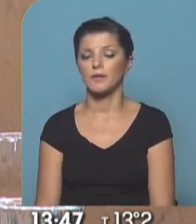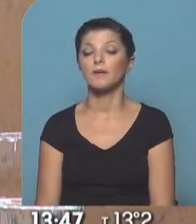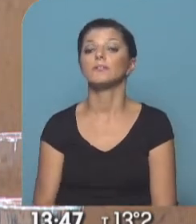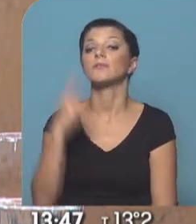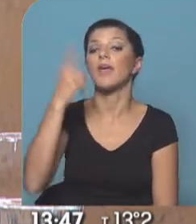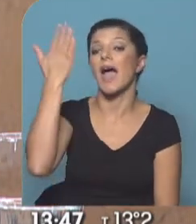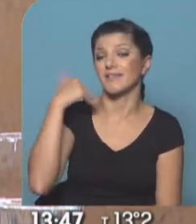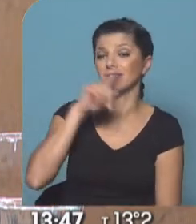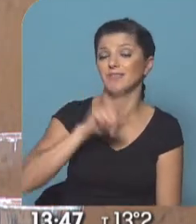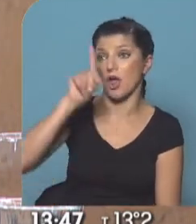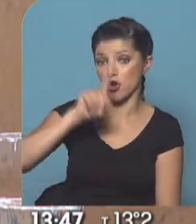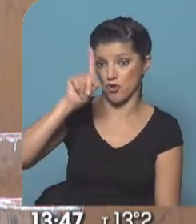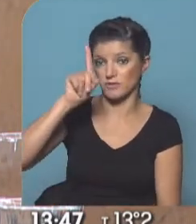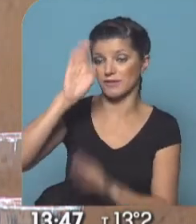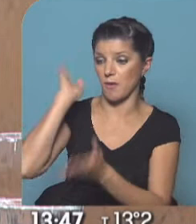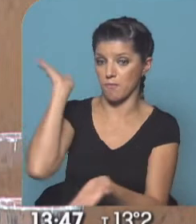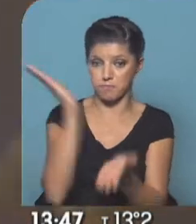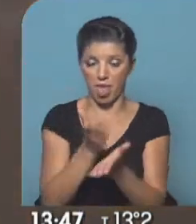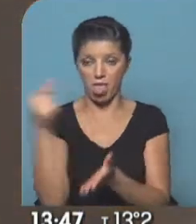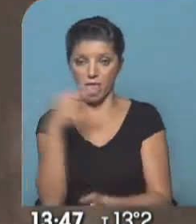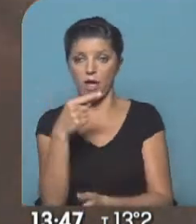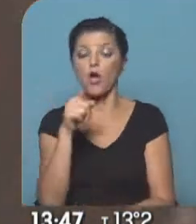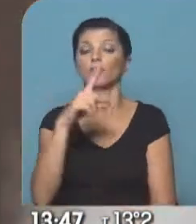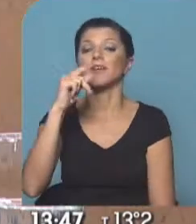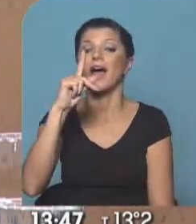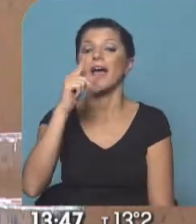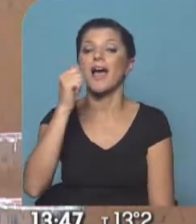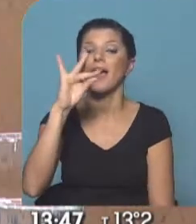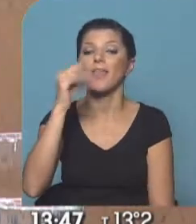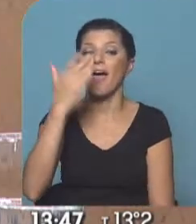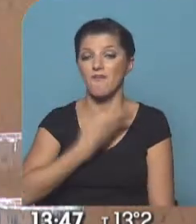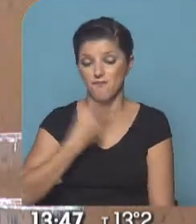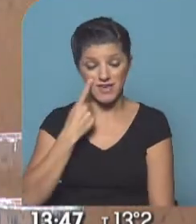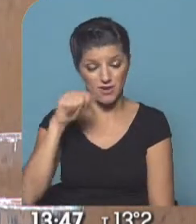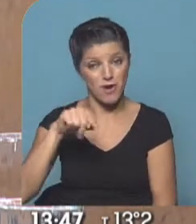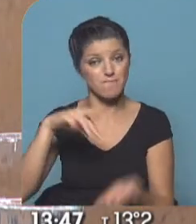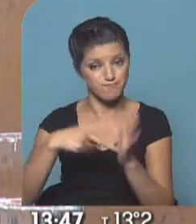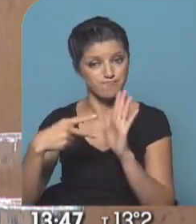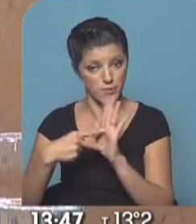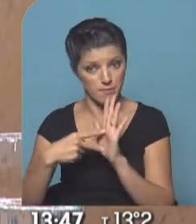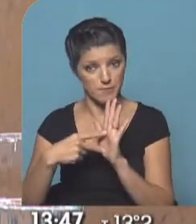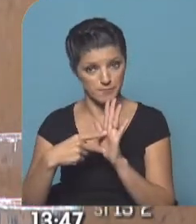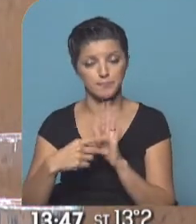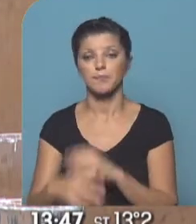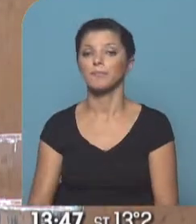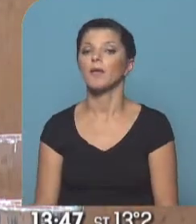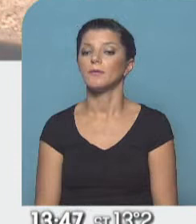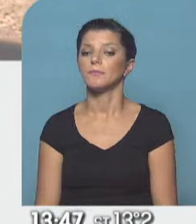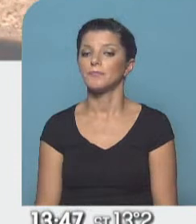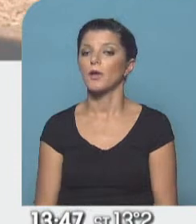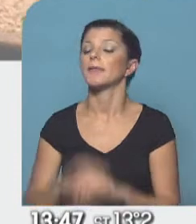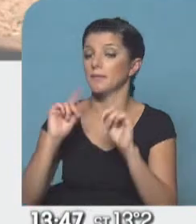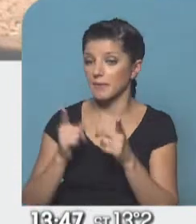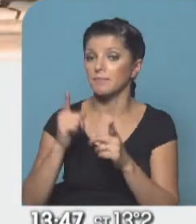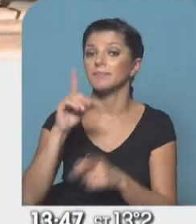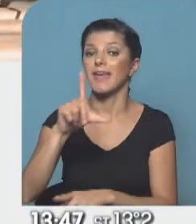Gaddafi. Y lo otro que sí te quería decir con respecto a Libia es que, como parte, si bien Libia es el que